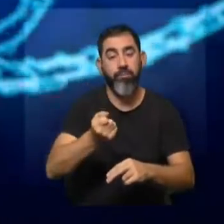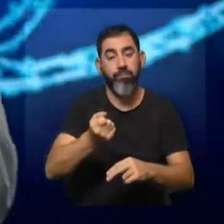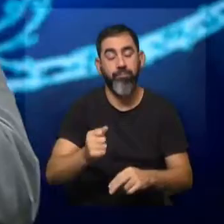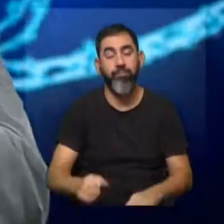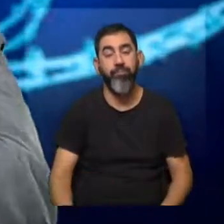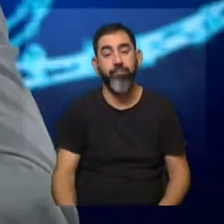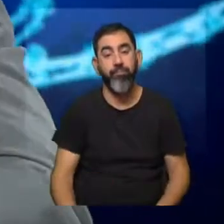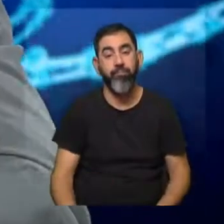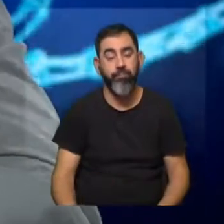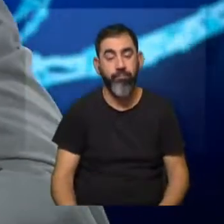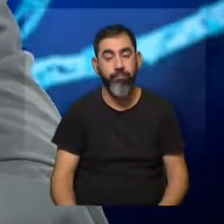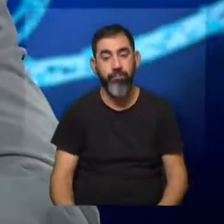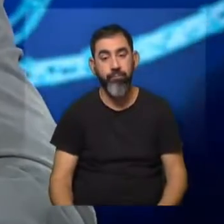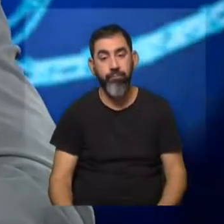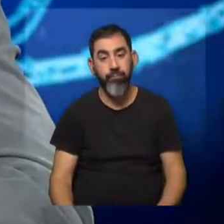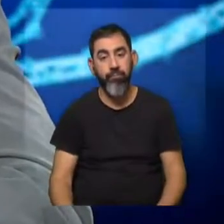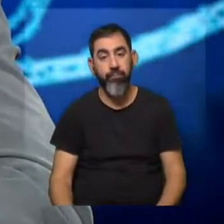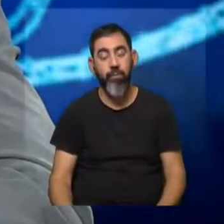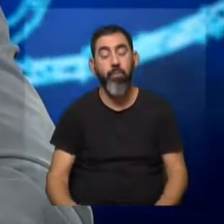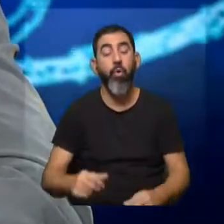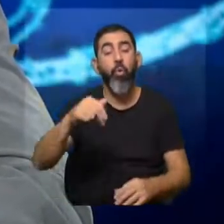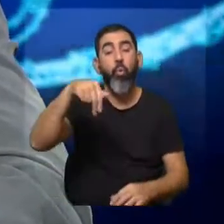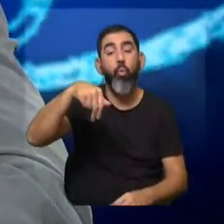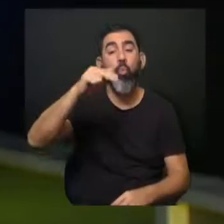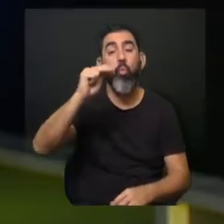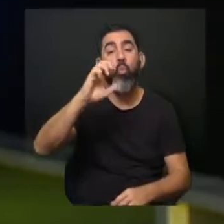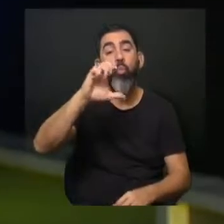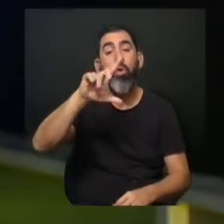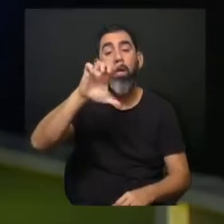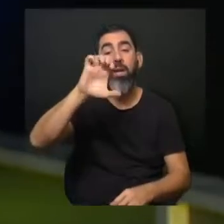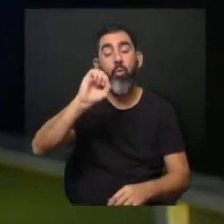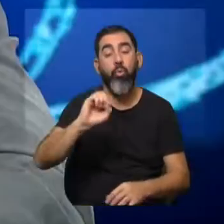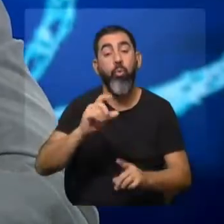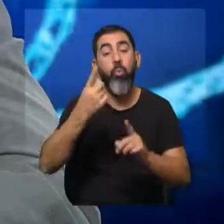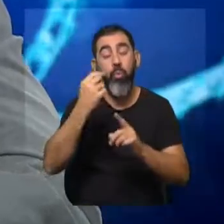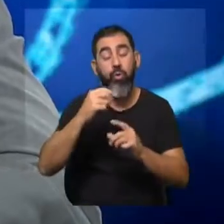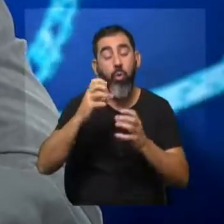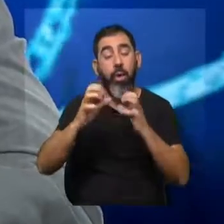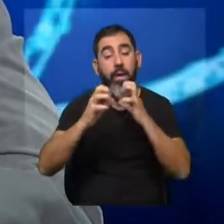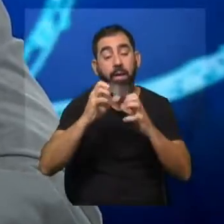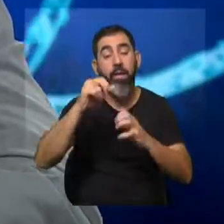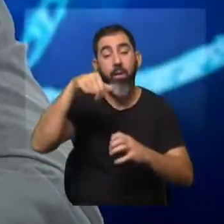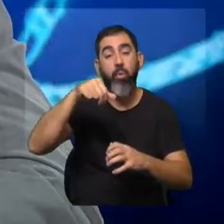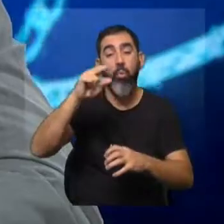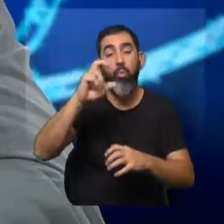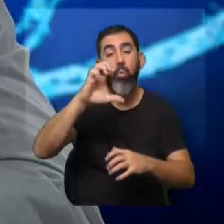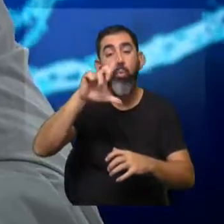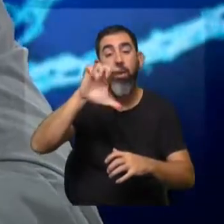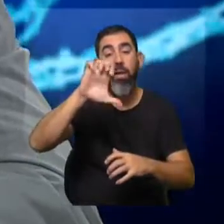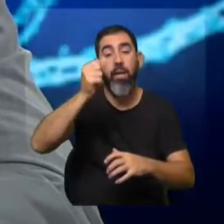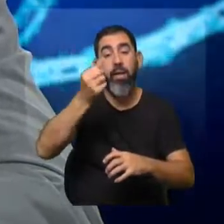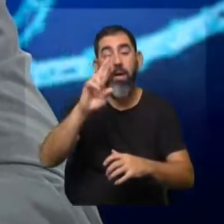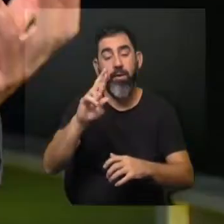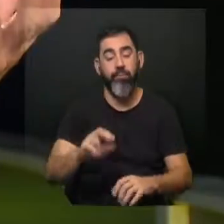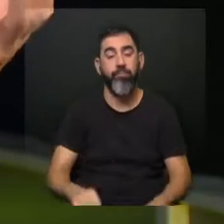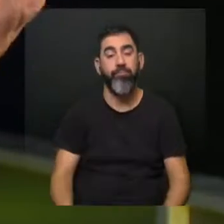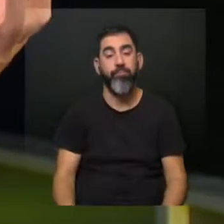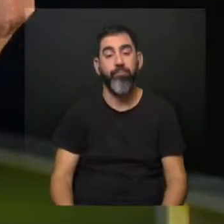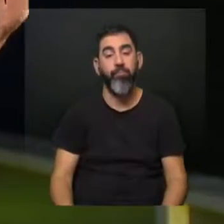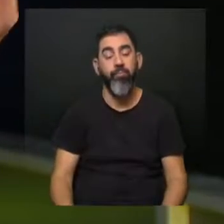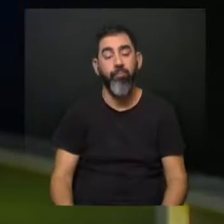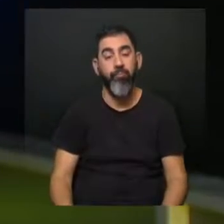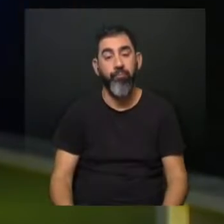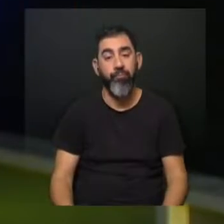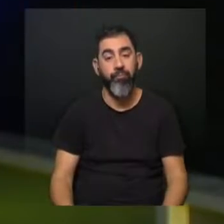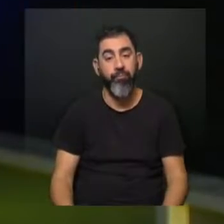más precisamente ocurre a nivel de los núcleos. Por eso también se habla de energía nuclear. Por eso se habla de energía nuclear, Está más bien. precisamente. Sí. Y ahí, bueno,